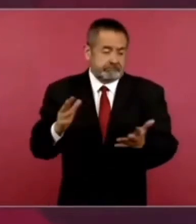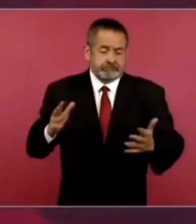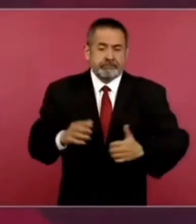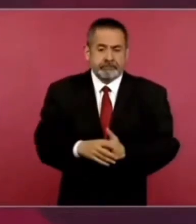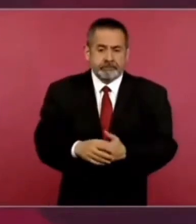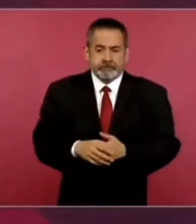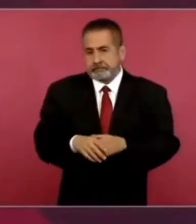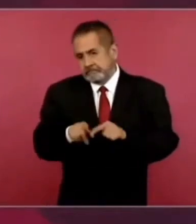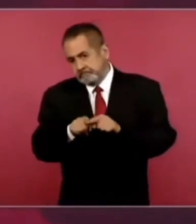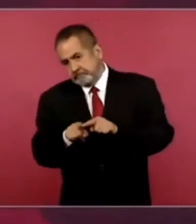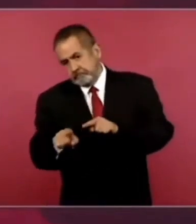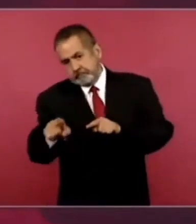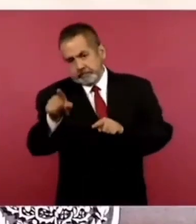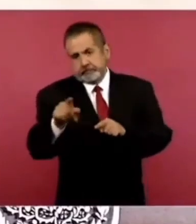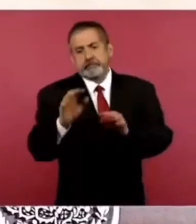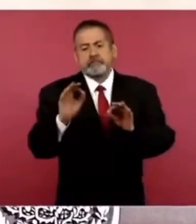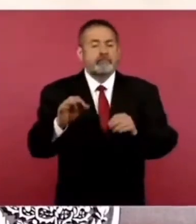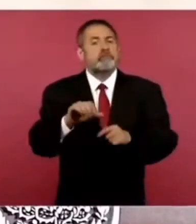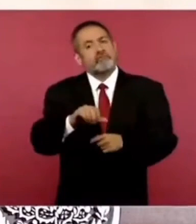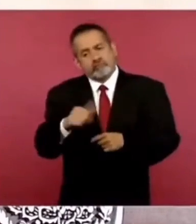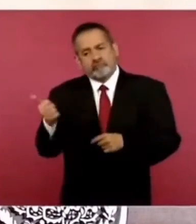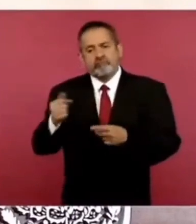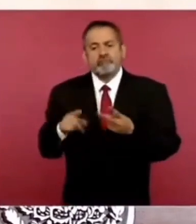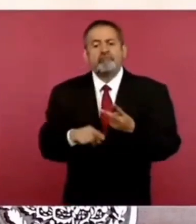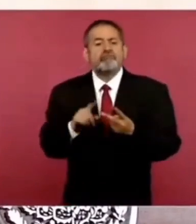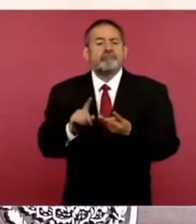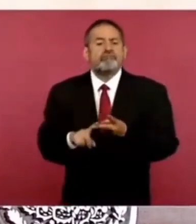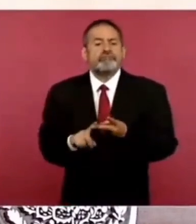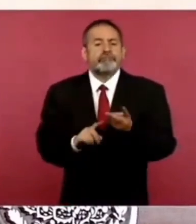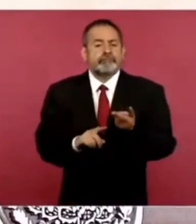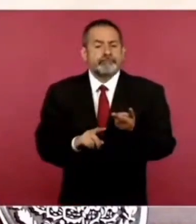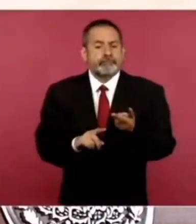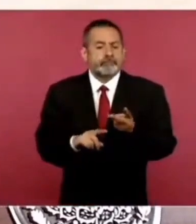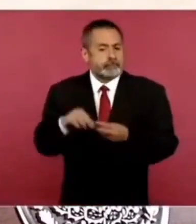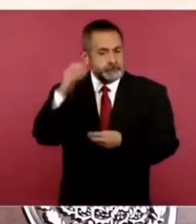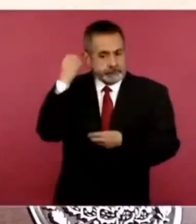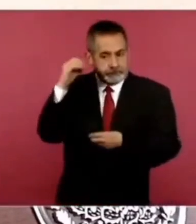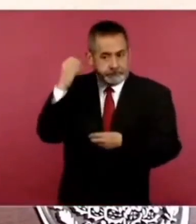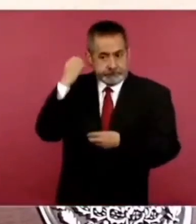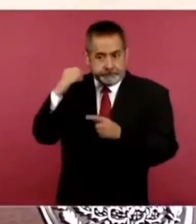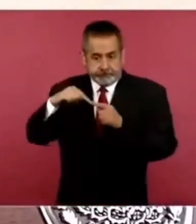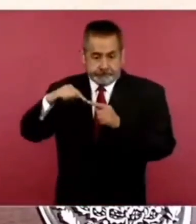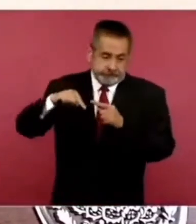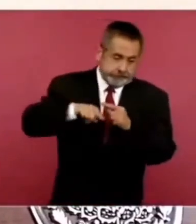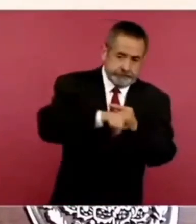tiene esa vía. Va a tener la vía de Oaxaca